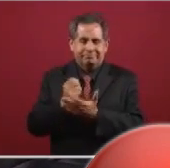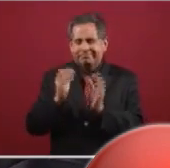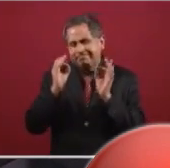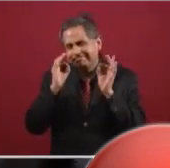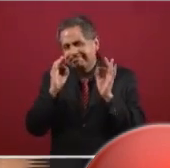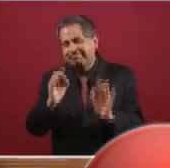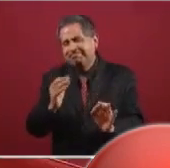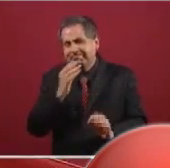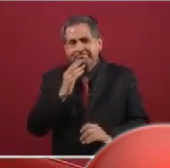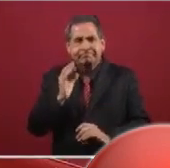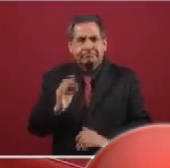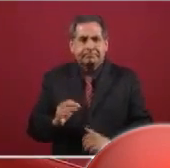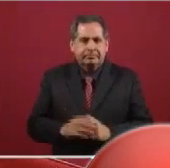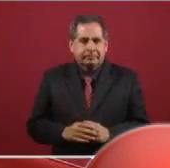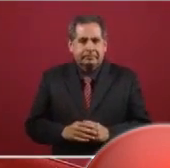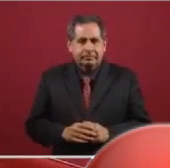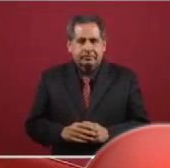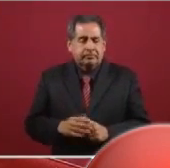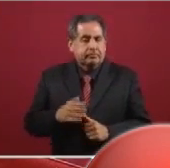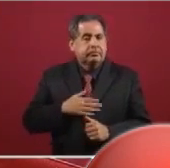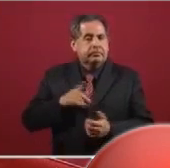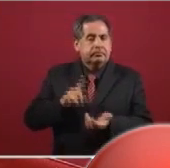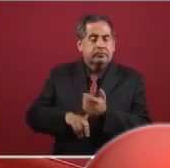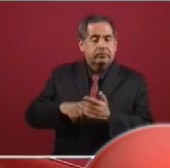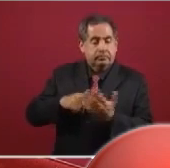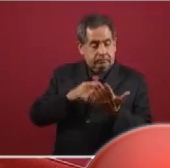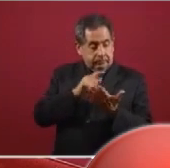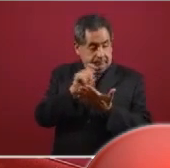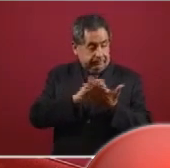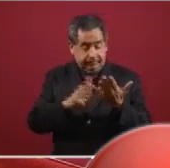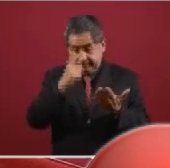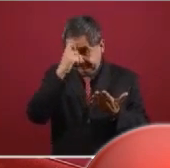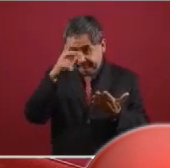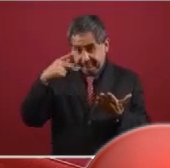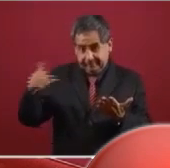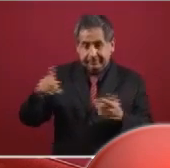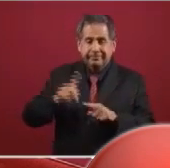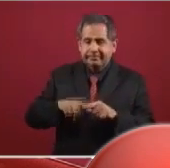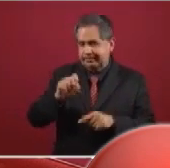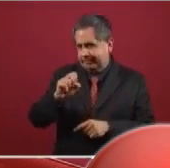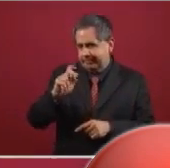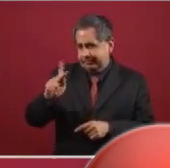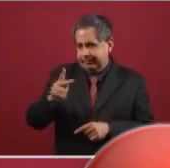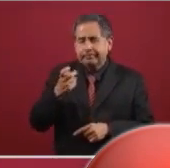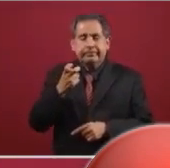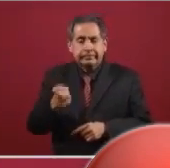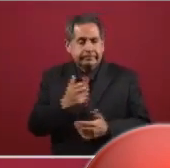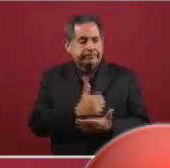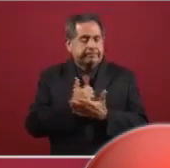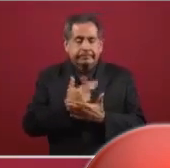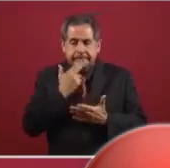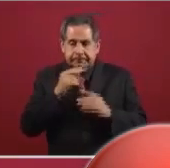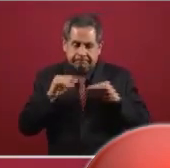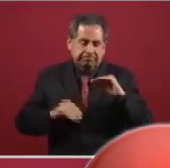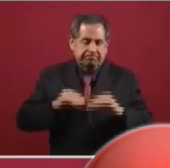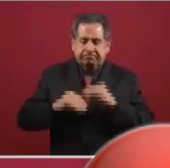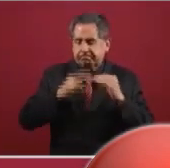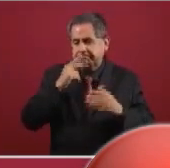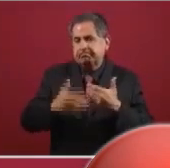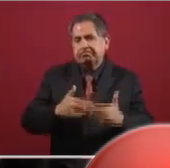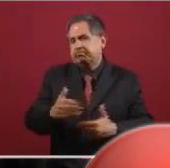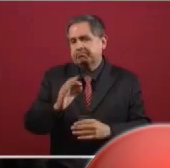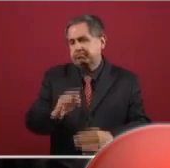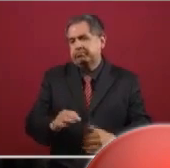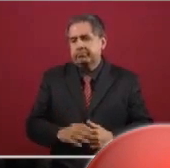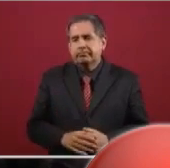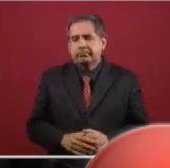decir, era propiedad de la SEP. Esto nos ayudó mucho. Entonces,